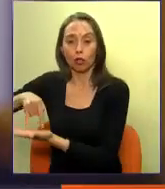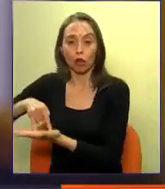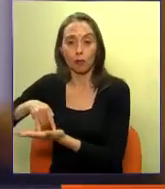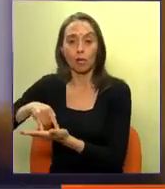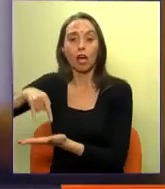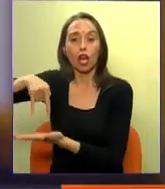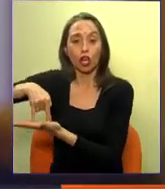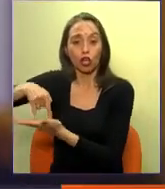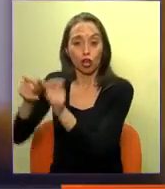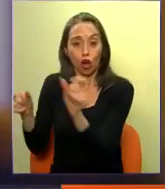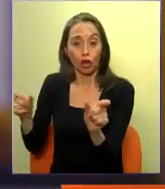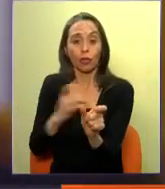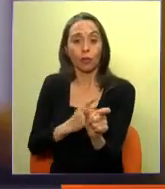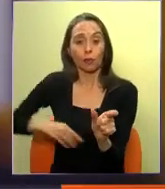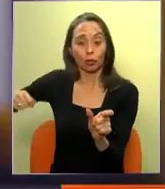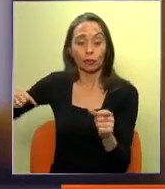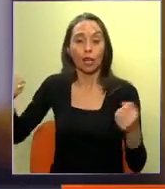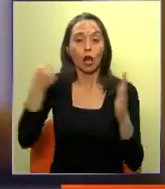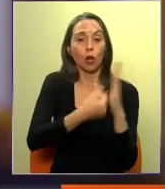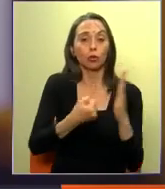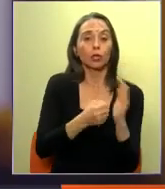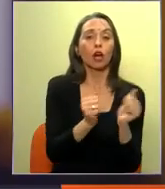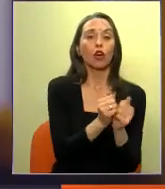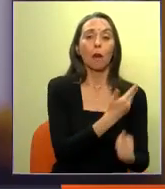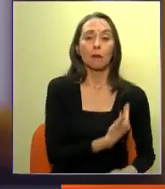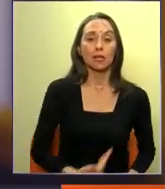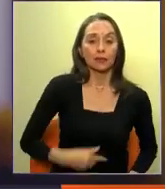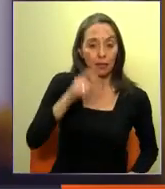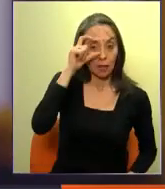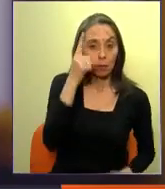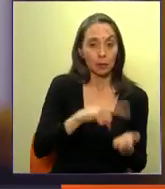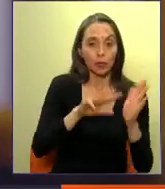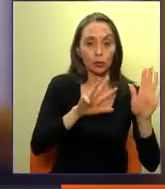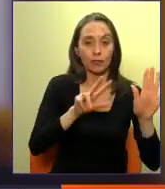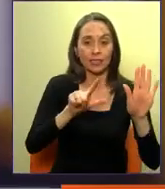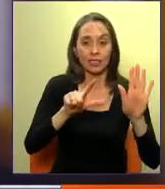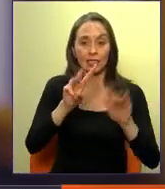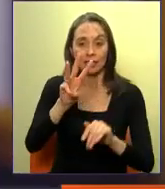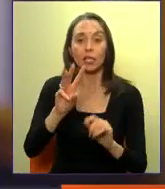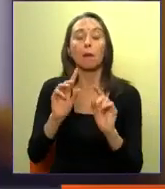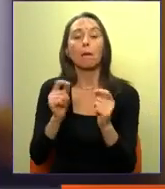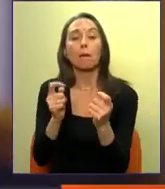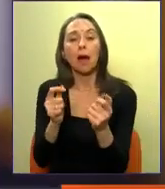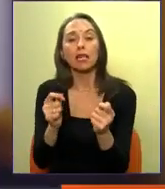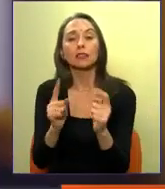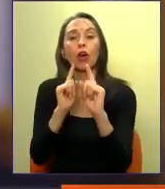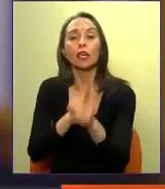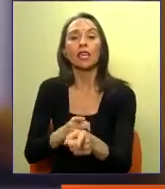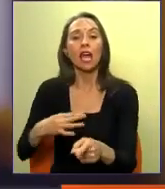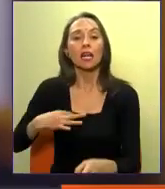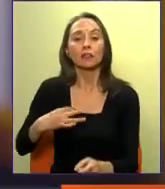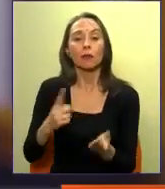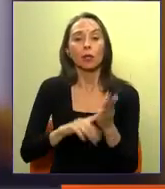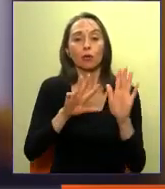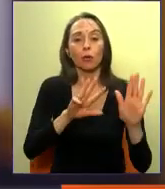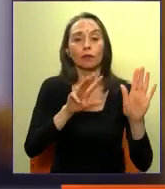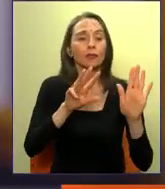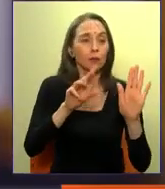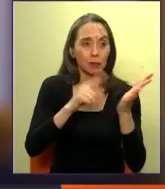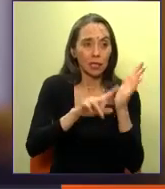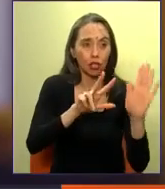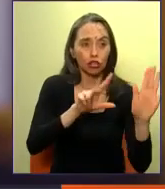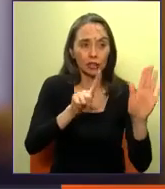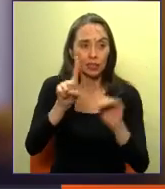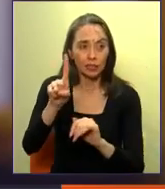y el presidente en el año 73 se parecía un poco a la que provocó la Guerra Civil de 1891. Lucha entre la mayoría